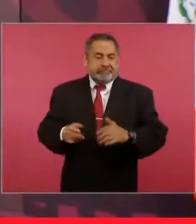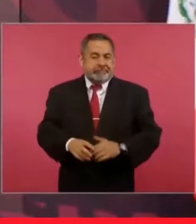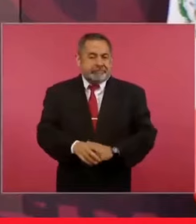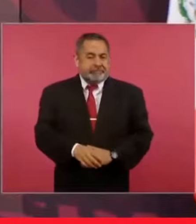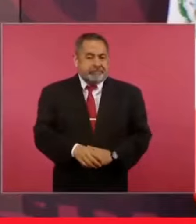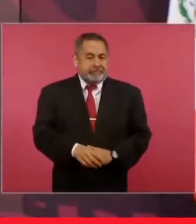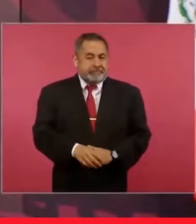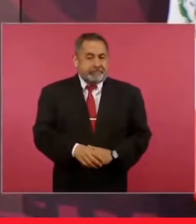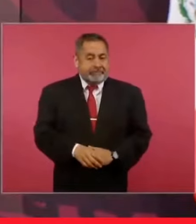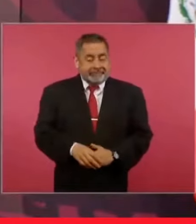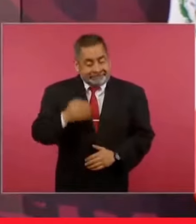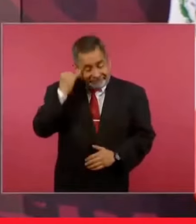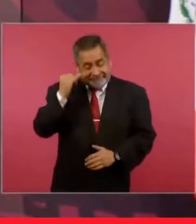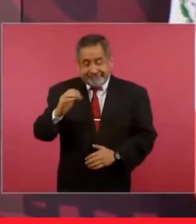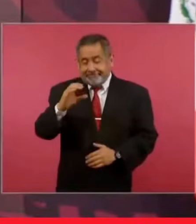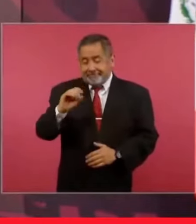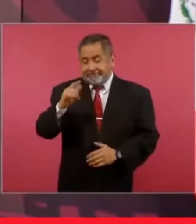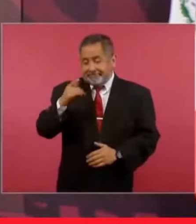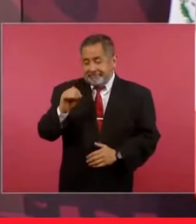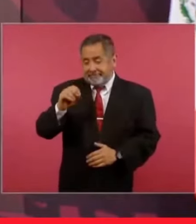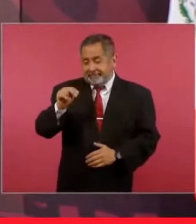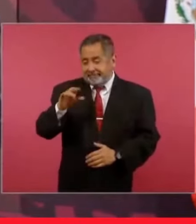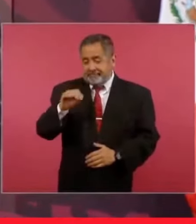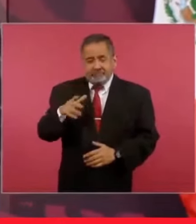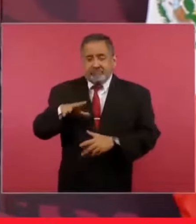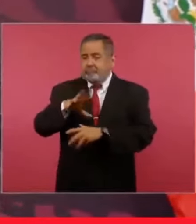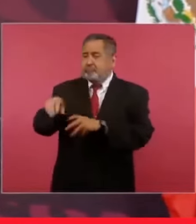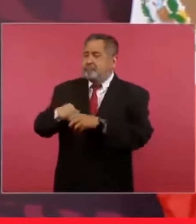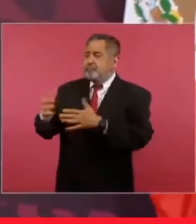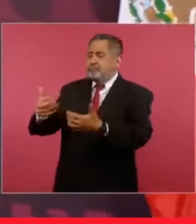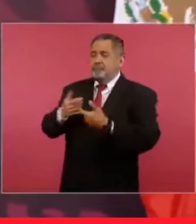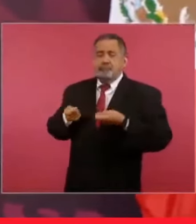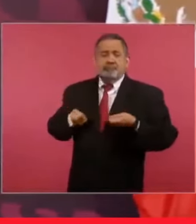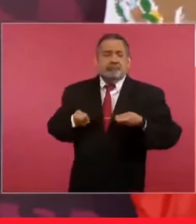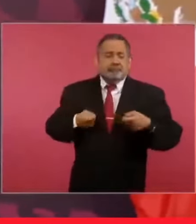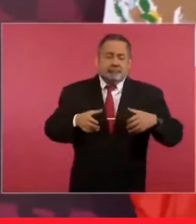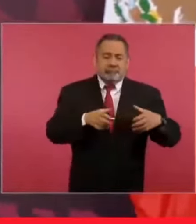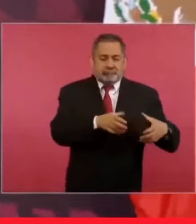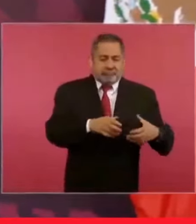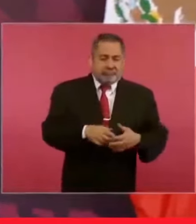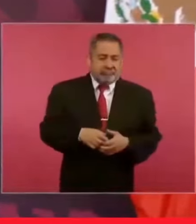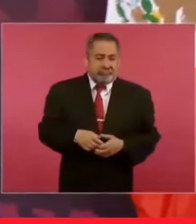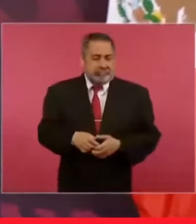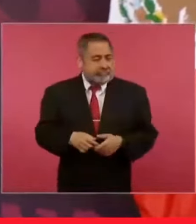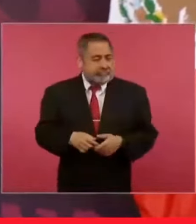Hasta el Colegio Nacional se apoderaron de todo. Los Aguilares Camines y los Krauses